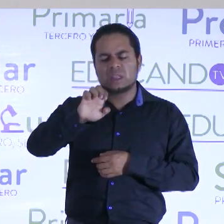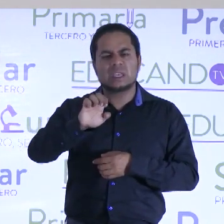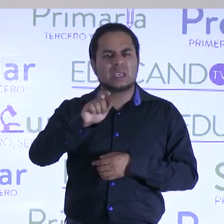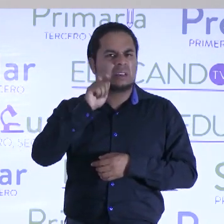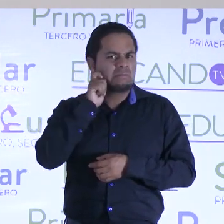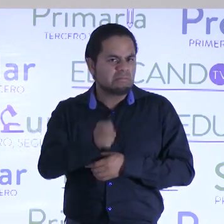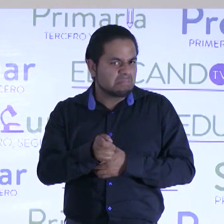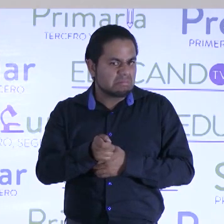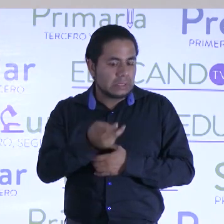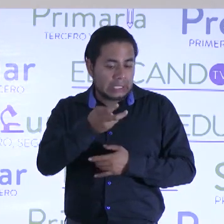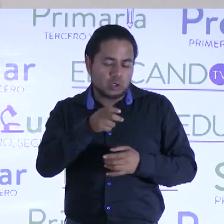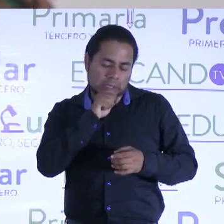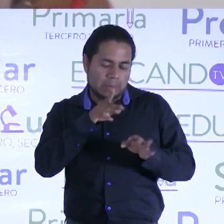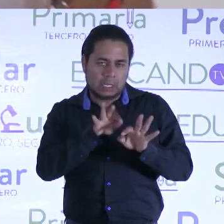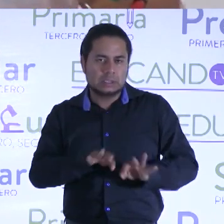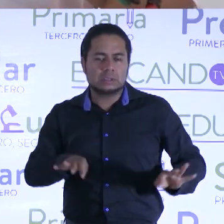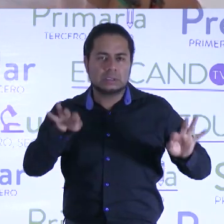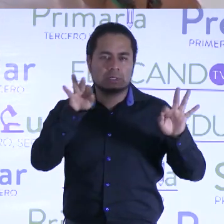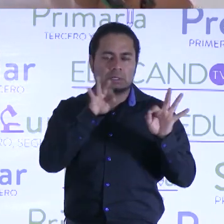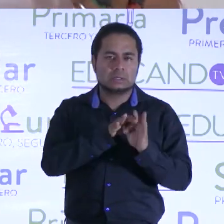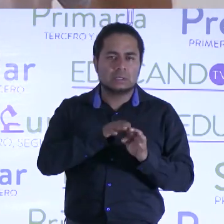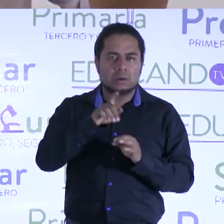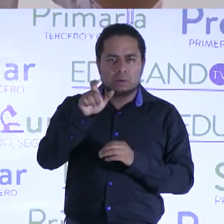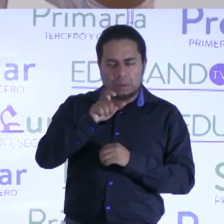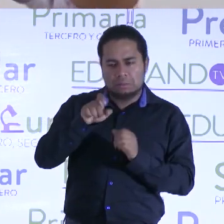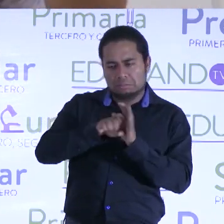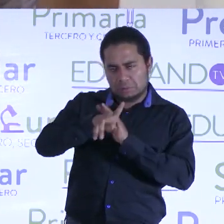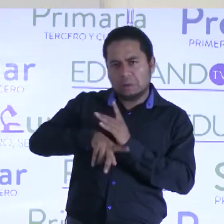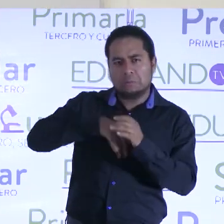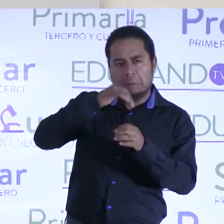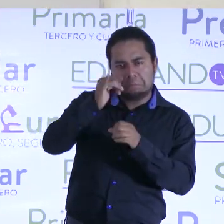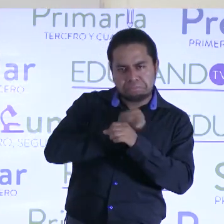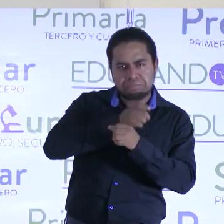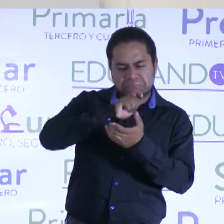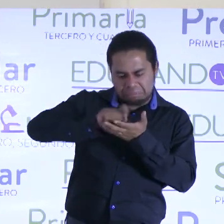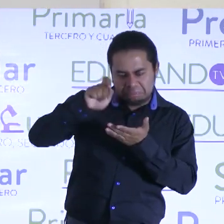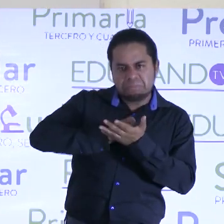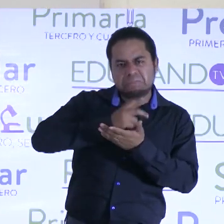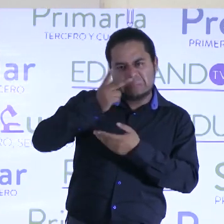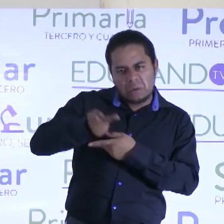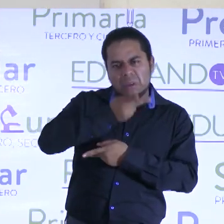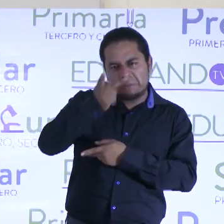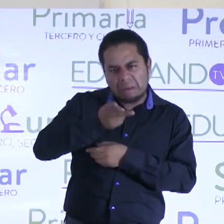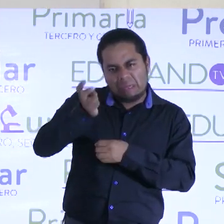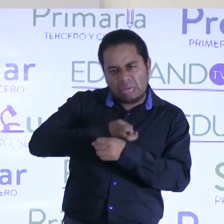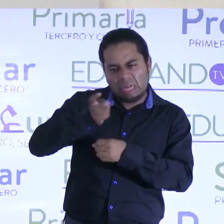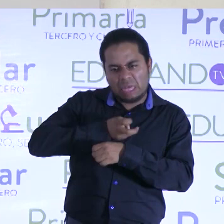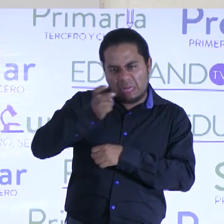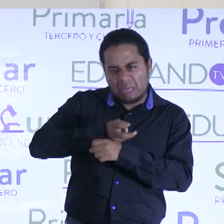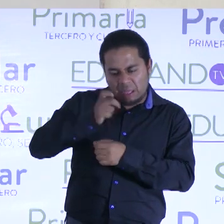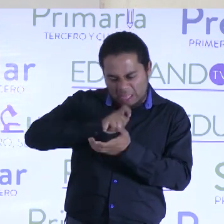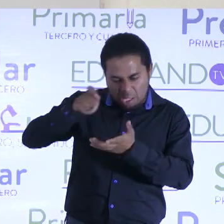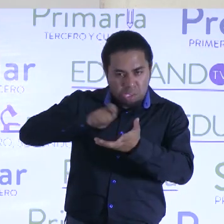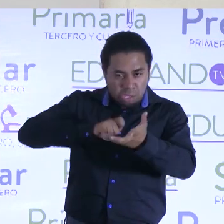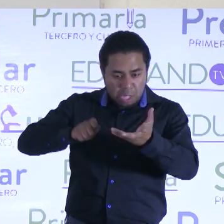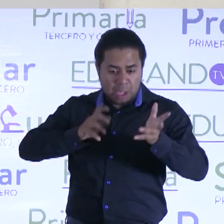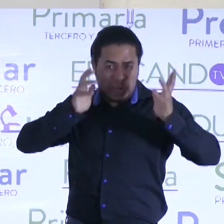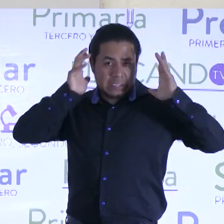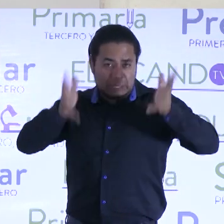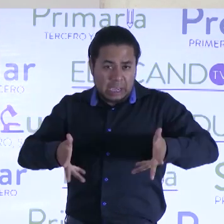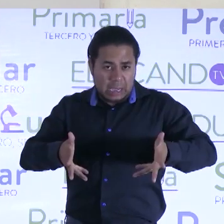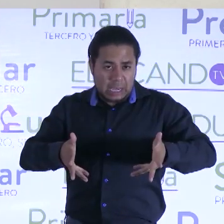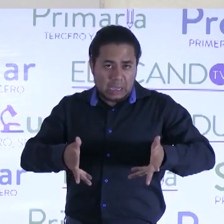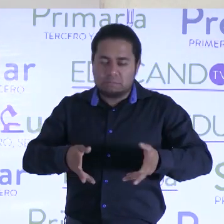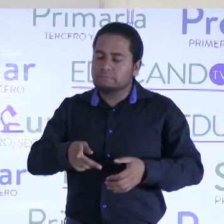niñas, es fundamental, porque cuando ya obtenemos toda la información, no la vamos a dejar ahí.